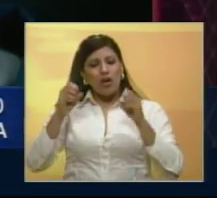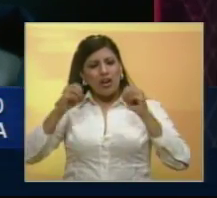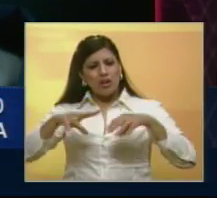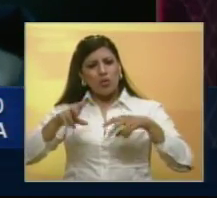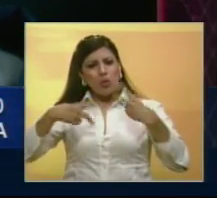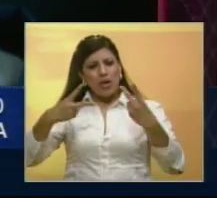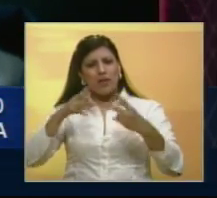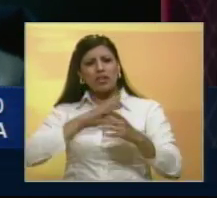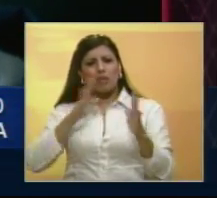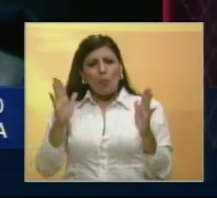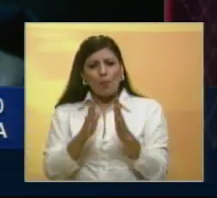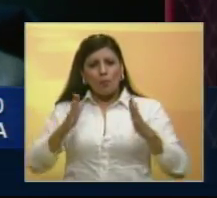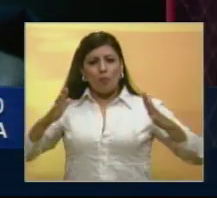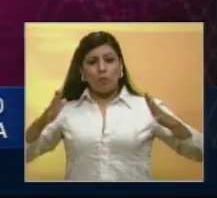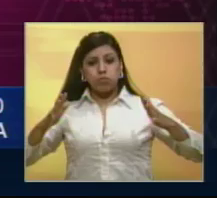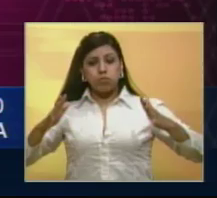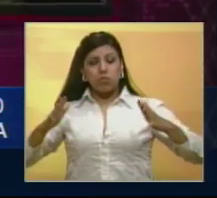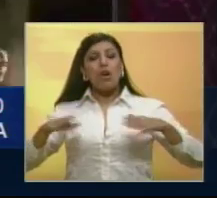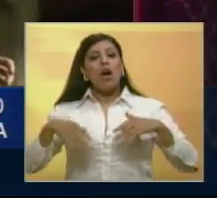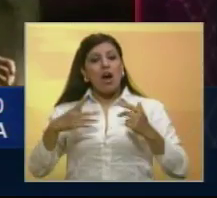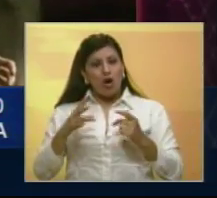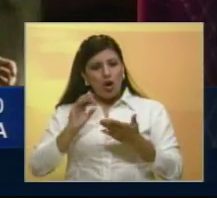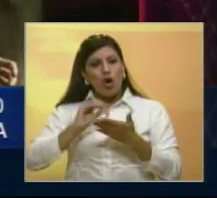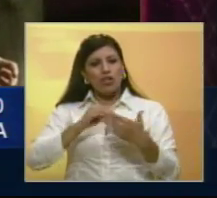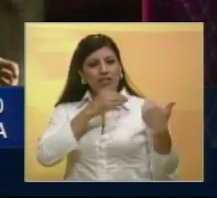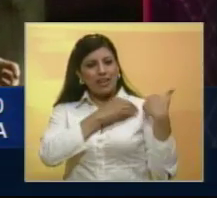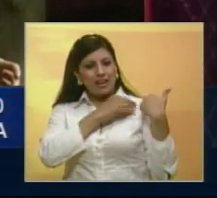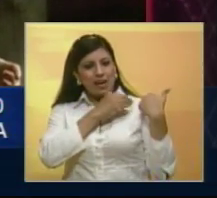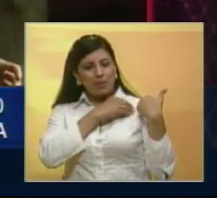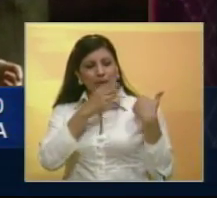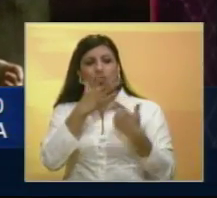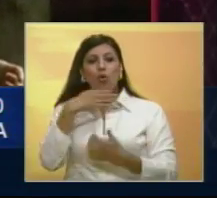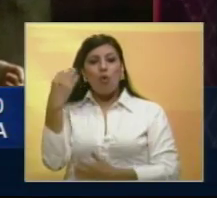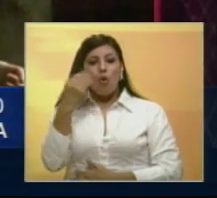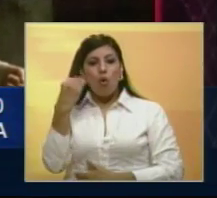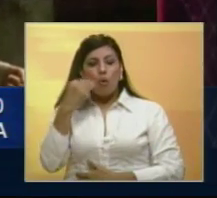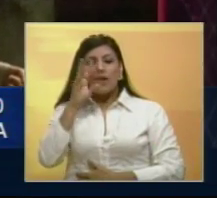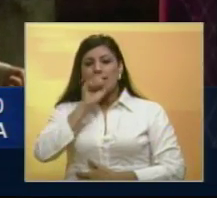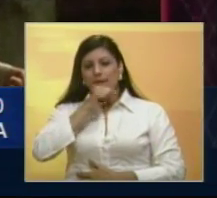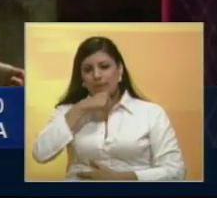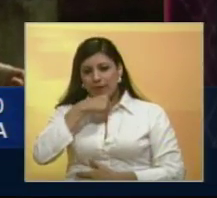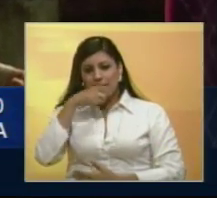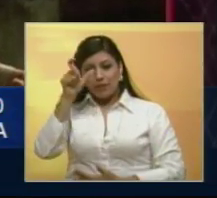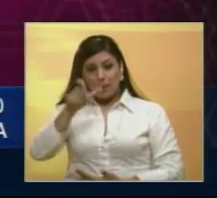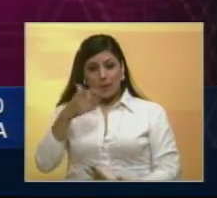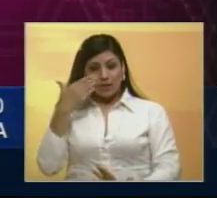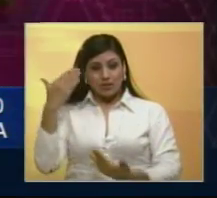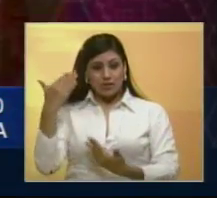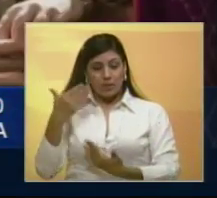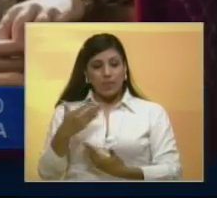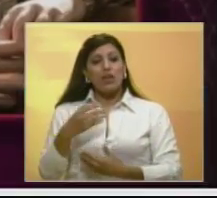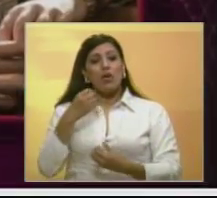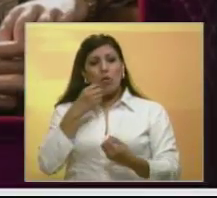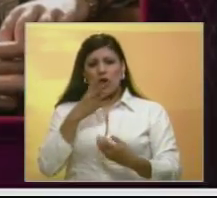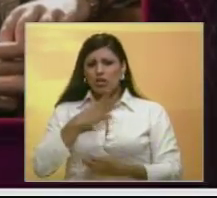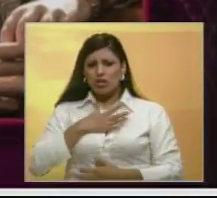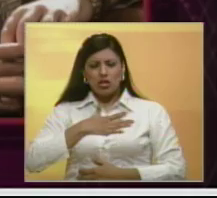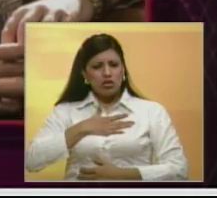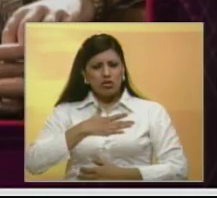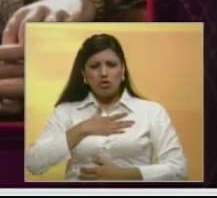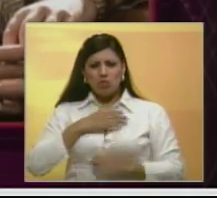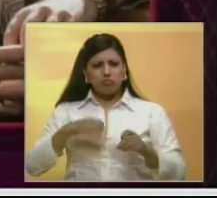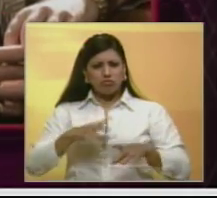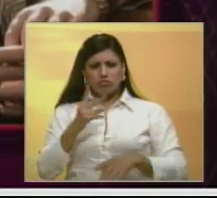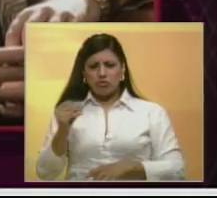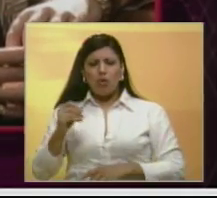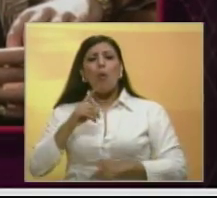donde debía bajar y subir de peso para representar la juventud y vejez del personaje. Él dijo que no era invencible y